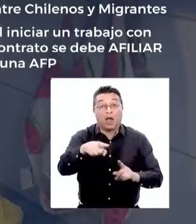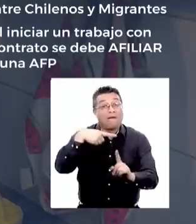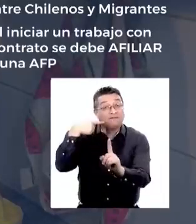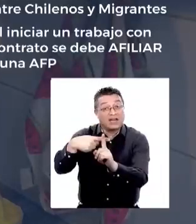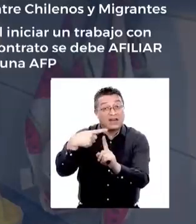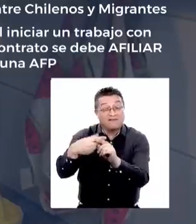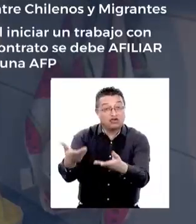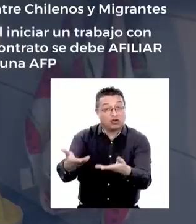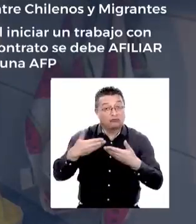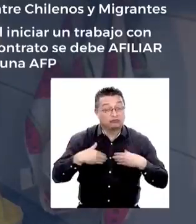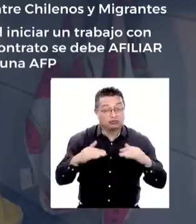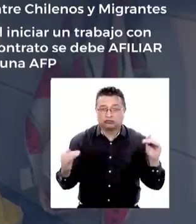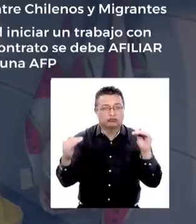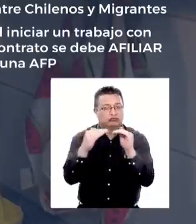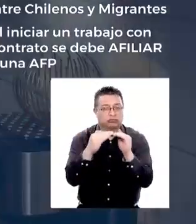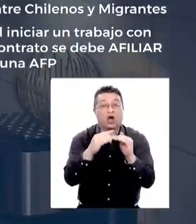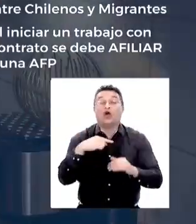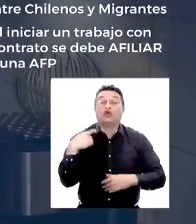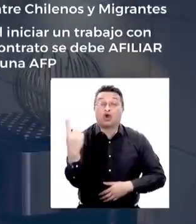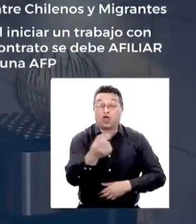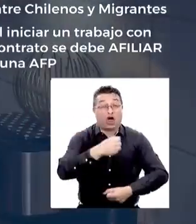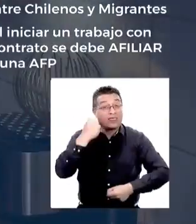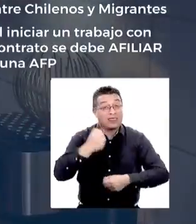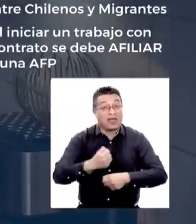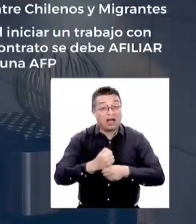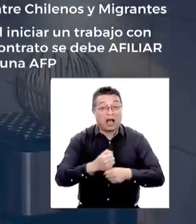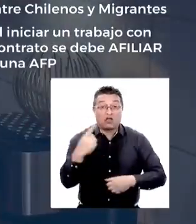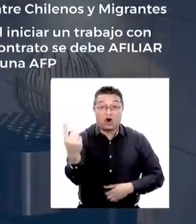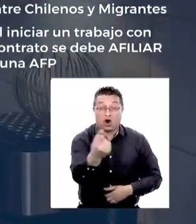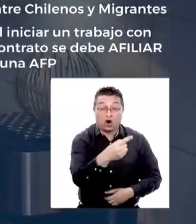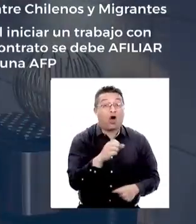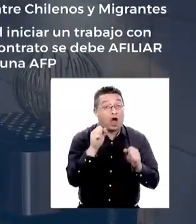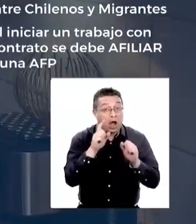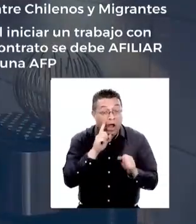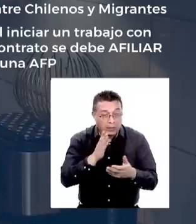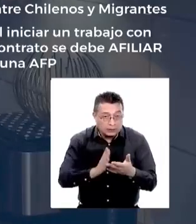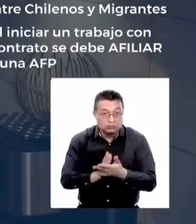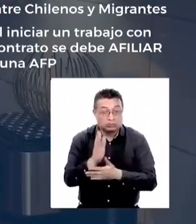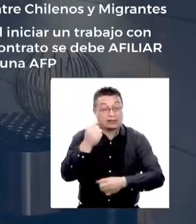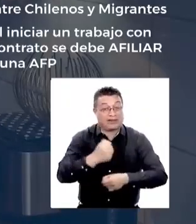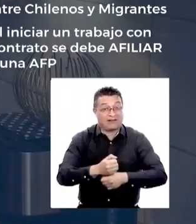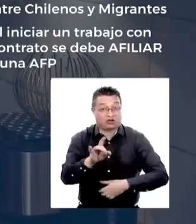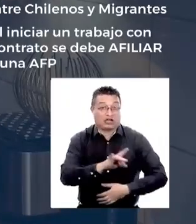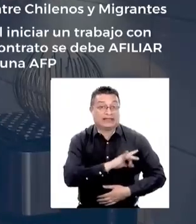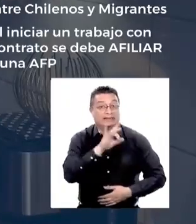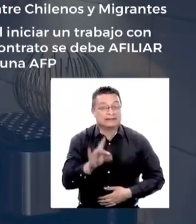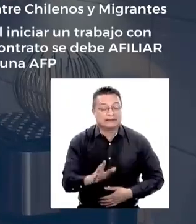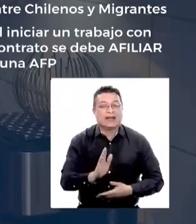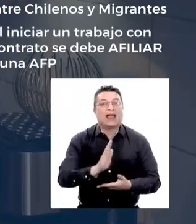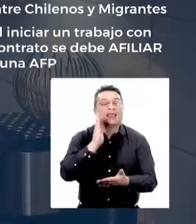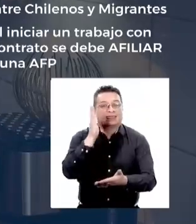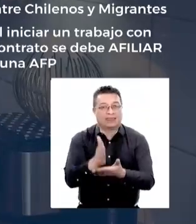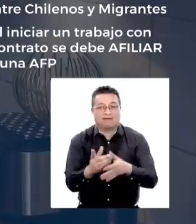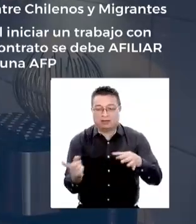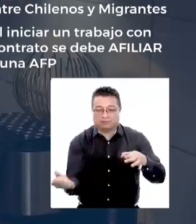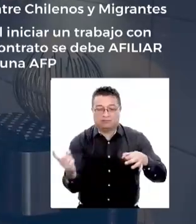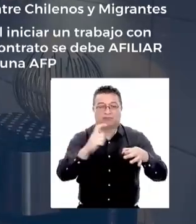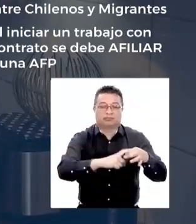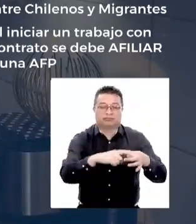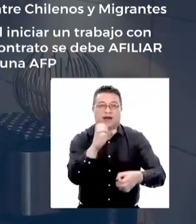cuanto a los beneficios que uno recibe, todo trabajador o trabajadora que empiece su pega o trabajo en Chile